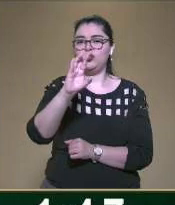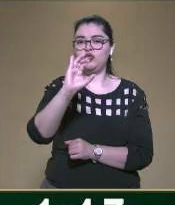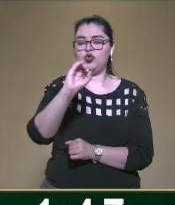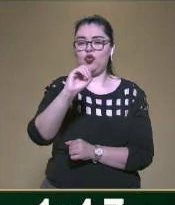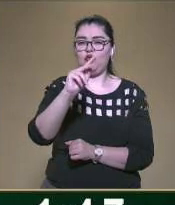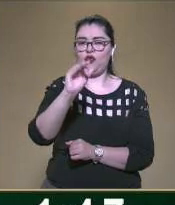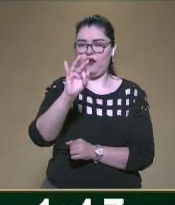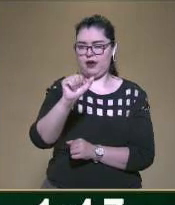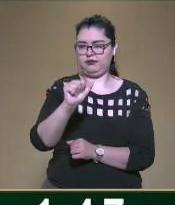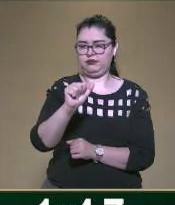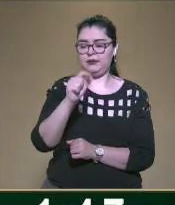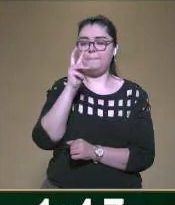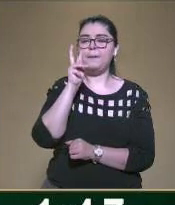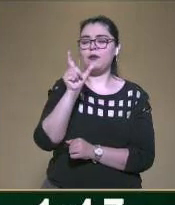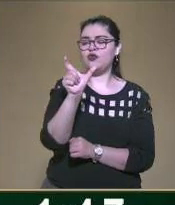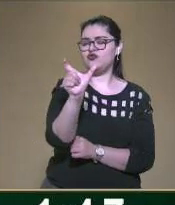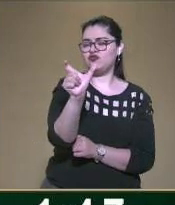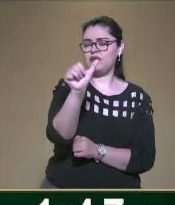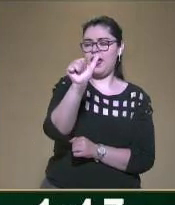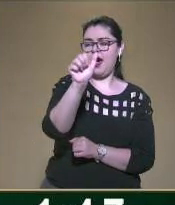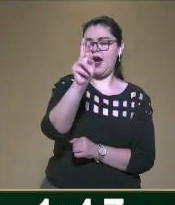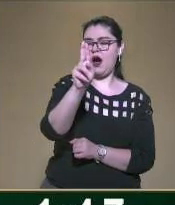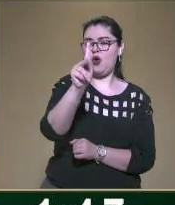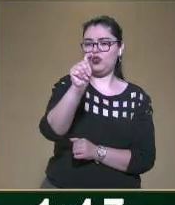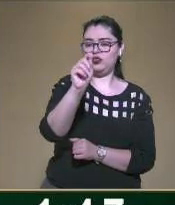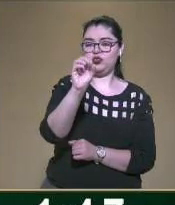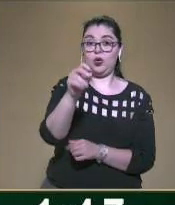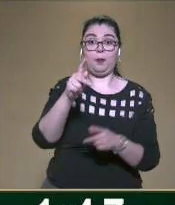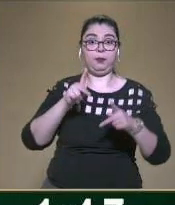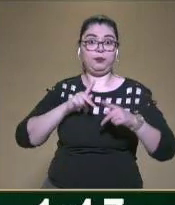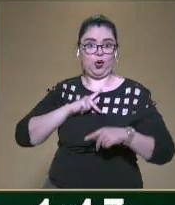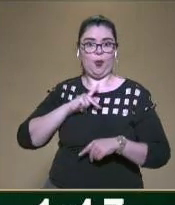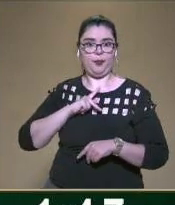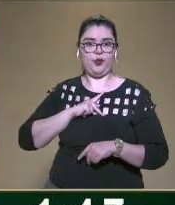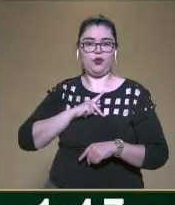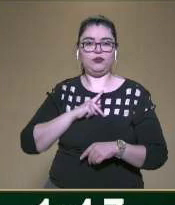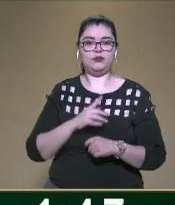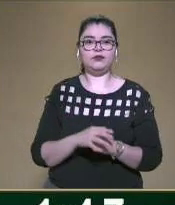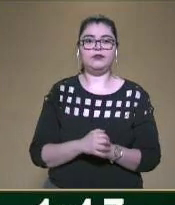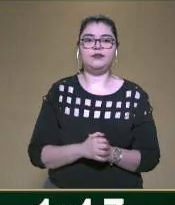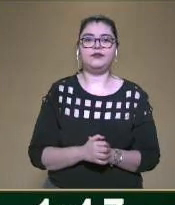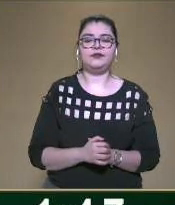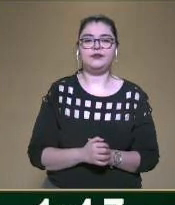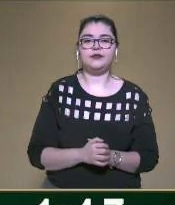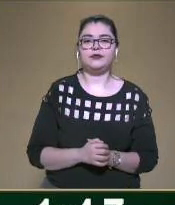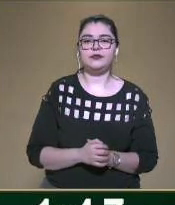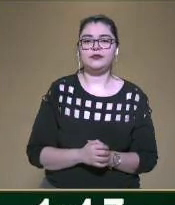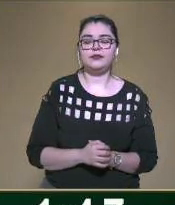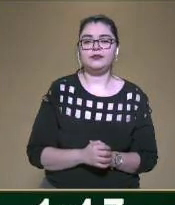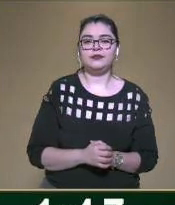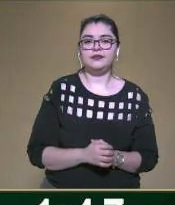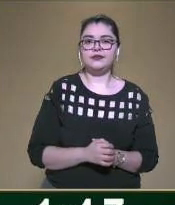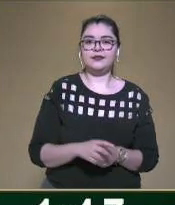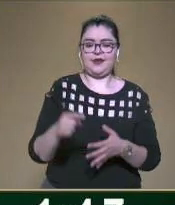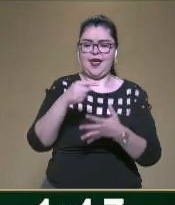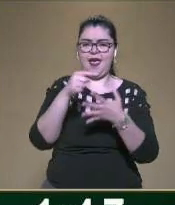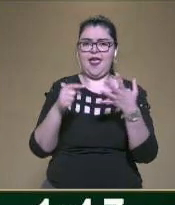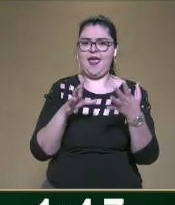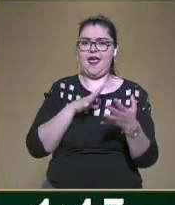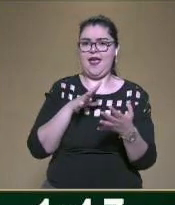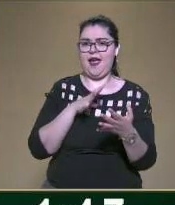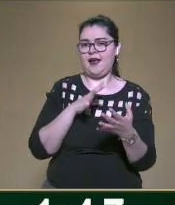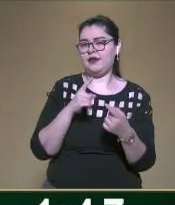auto, significa para sí mismo. Así es. Entonces, así lo vamos a codificar, así lo vamos a entender. Existen organismos como